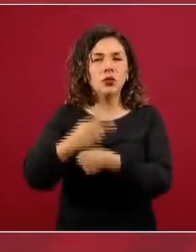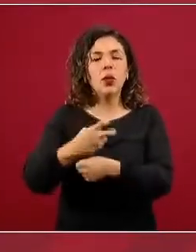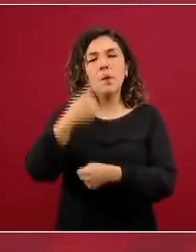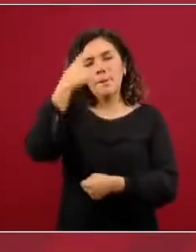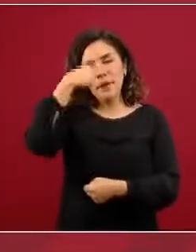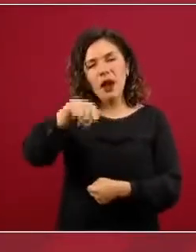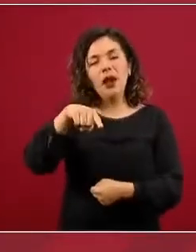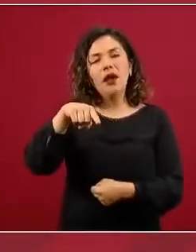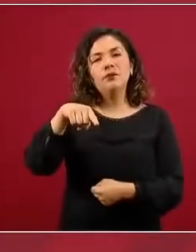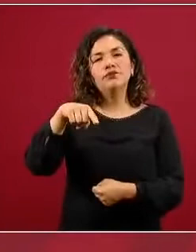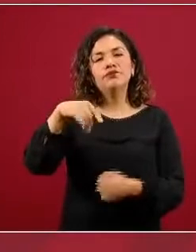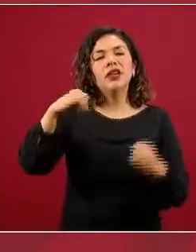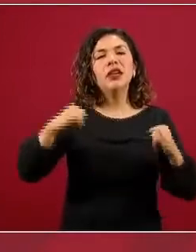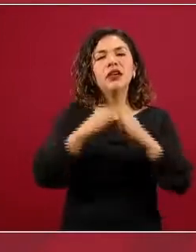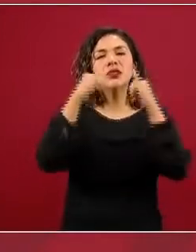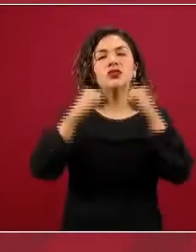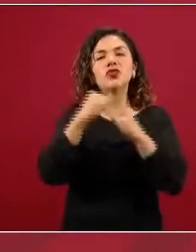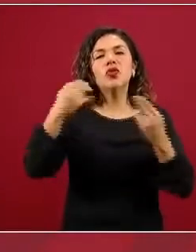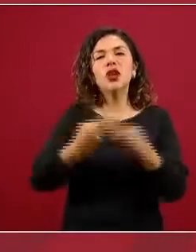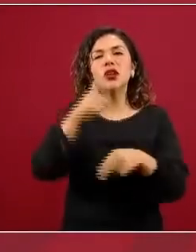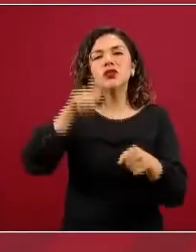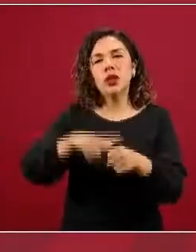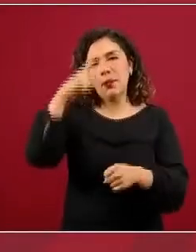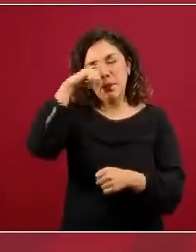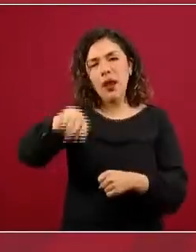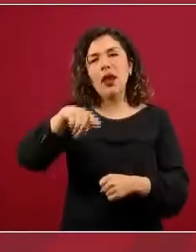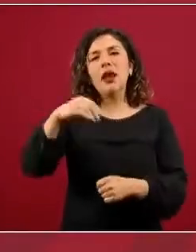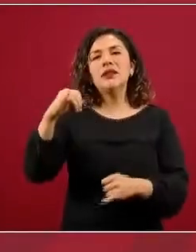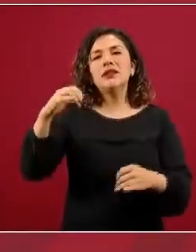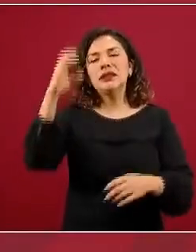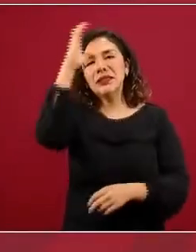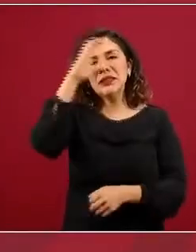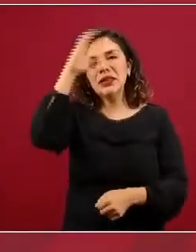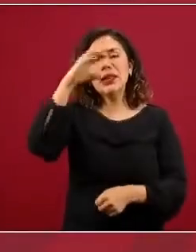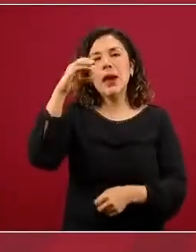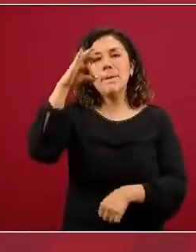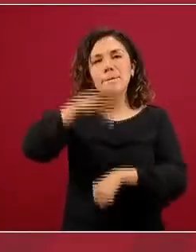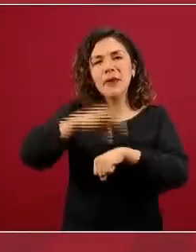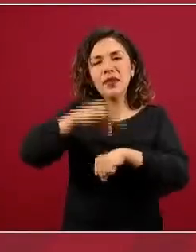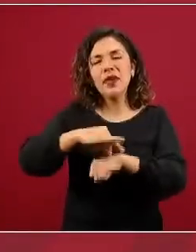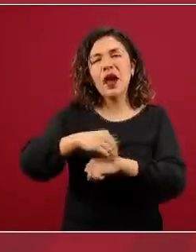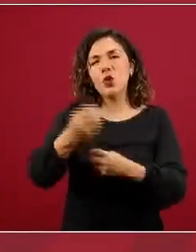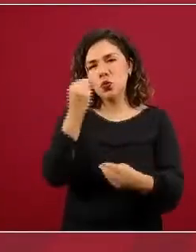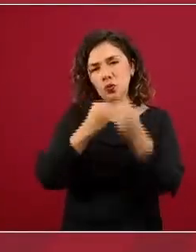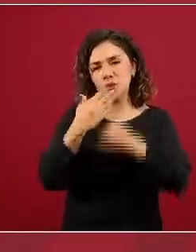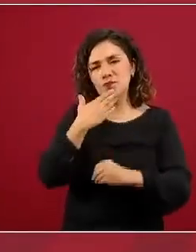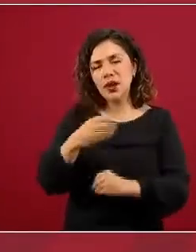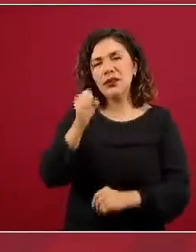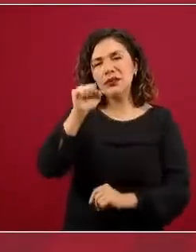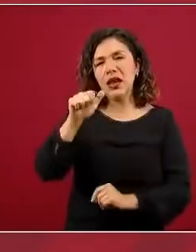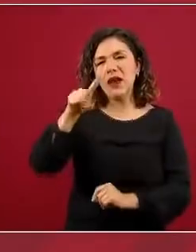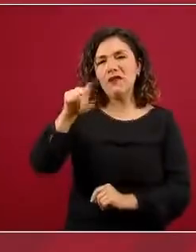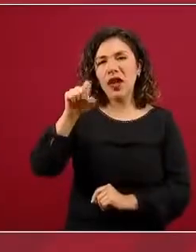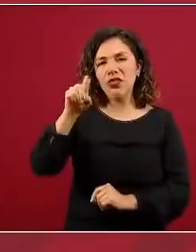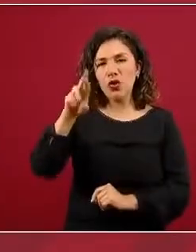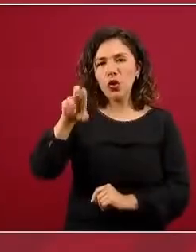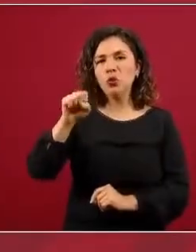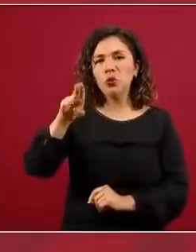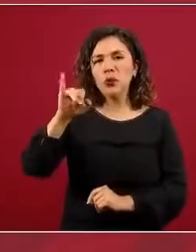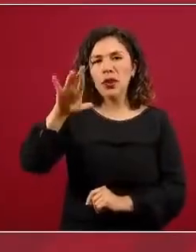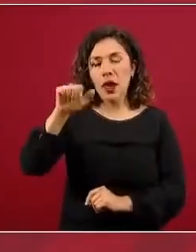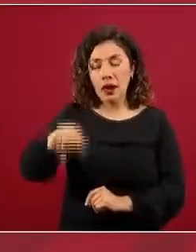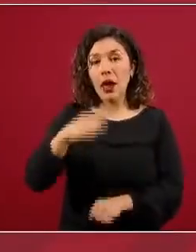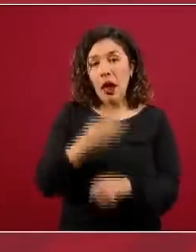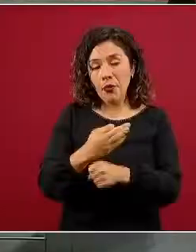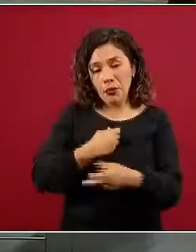Epidemiología Hospitalaria del Instituto Nacional de Ciencias Médicas y Nutrición, Salvador Subirán. Vamos a iniciar, me voy a permitir